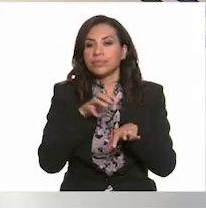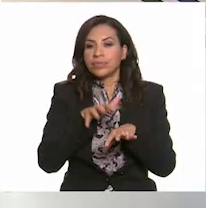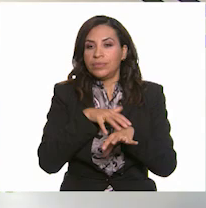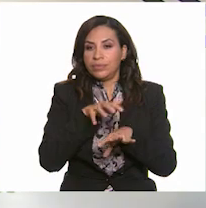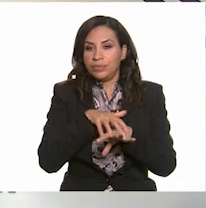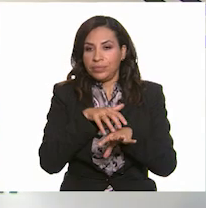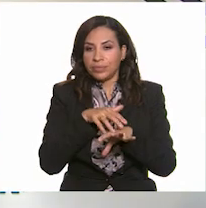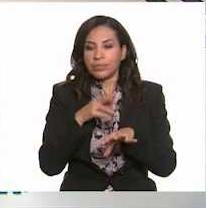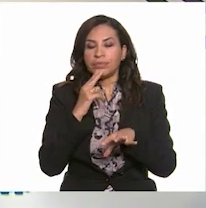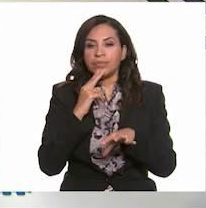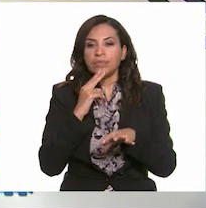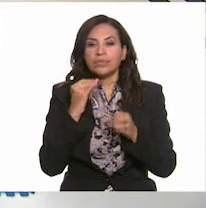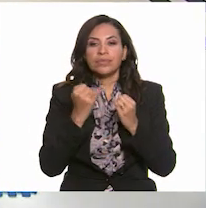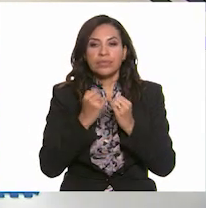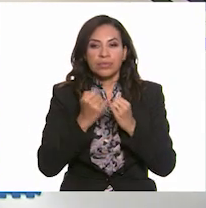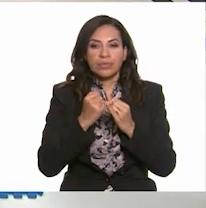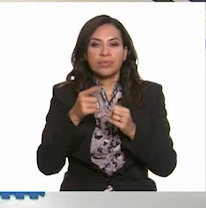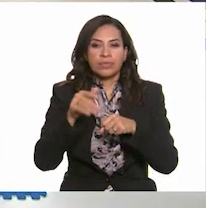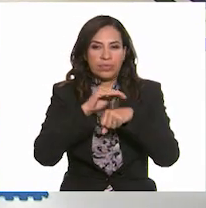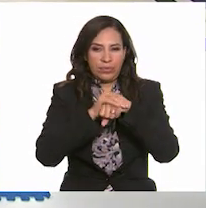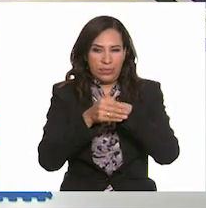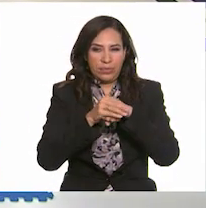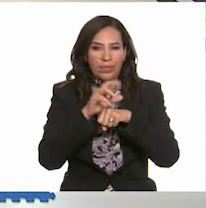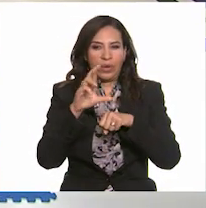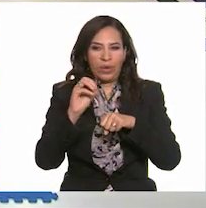pies. ¿Cierto? E incluso hasta las rodillas.